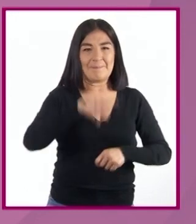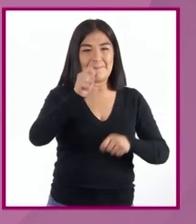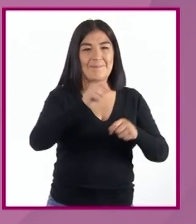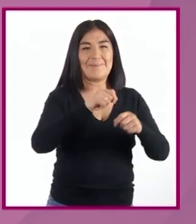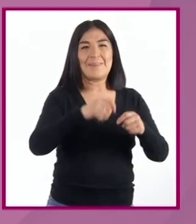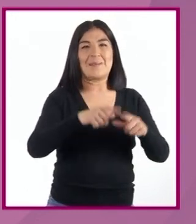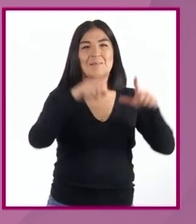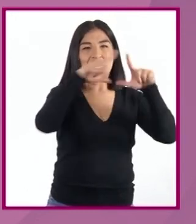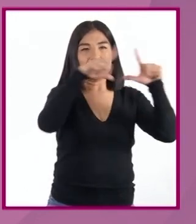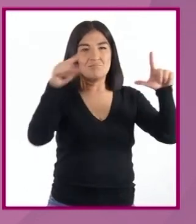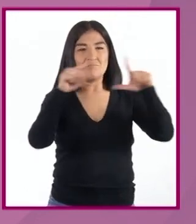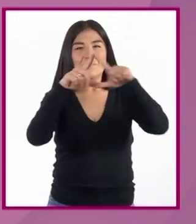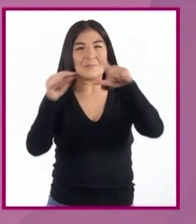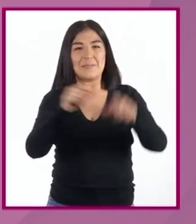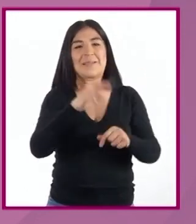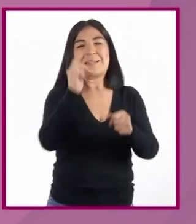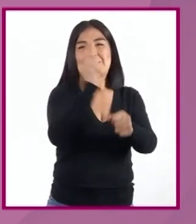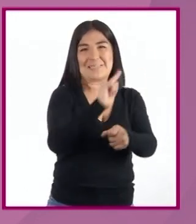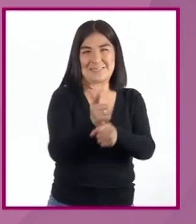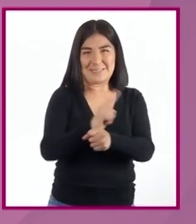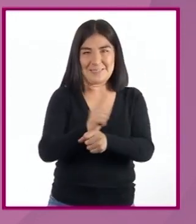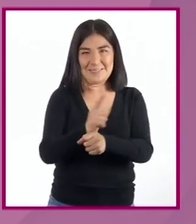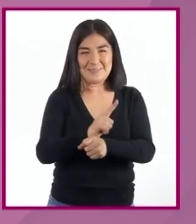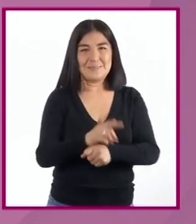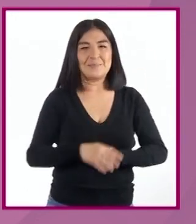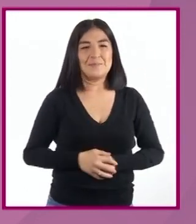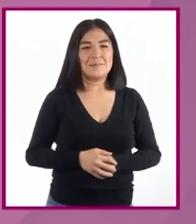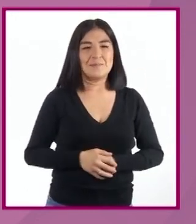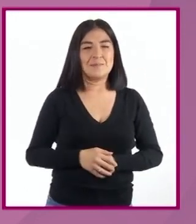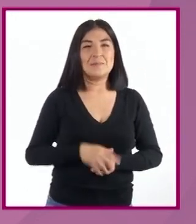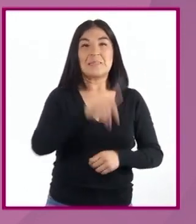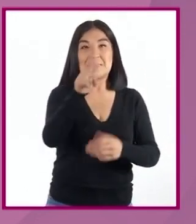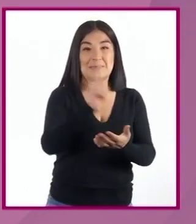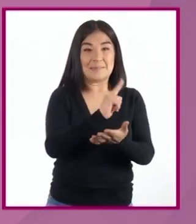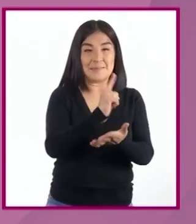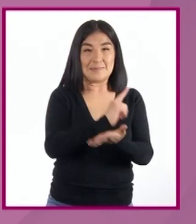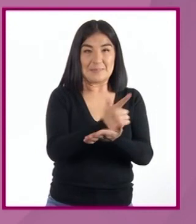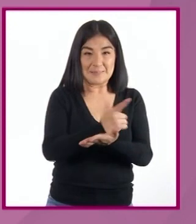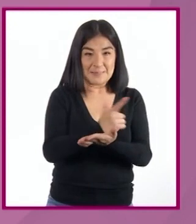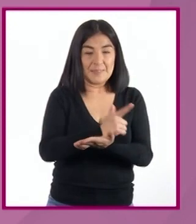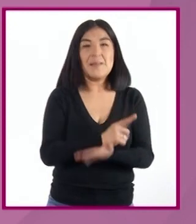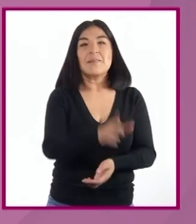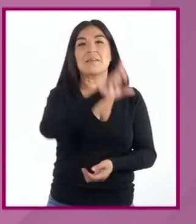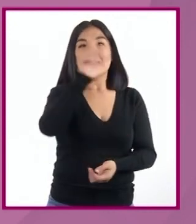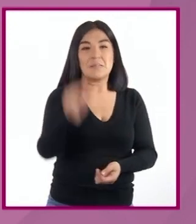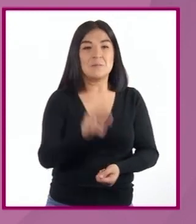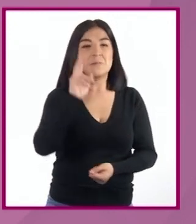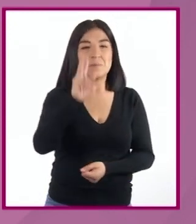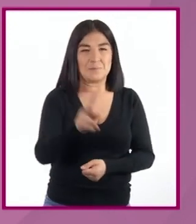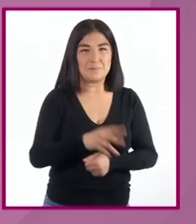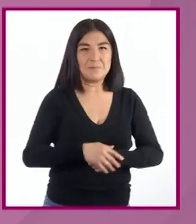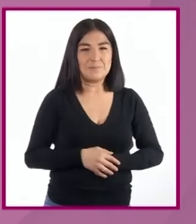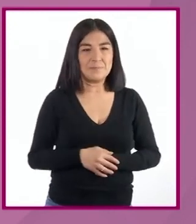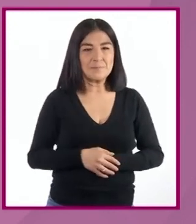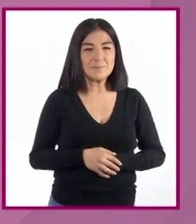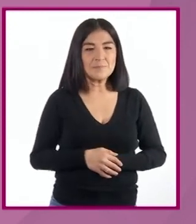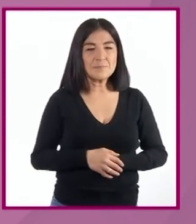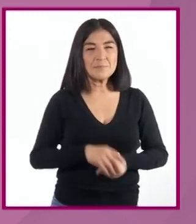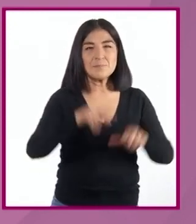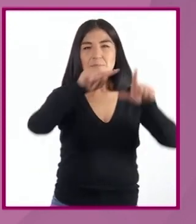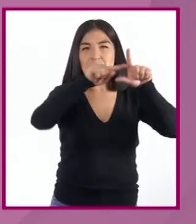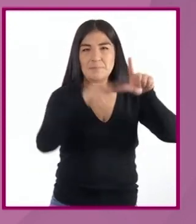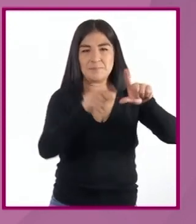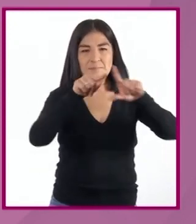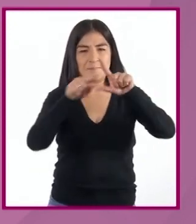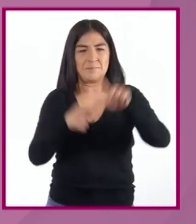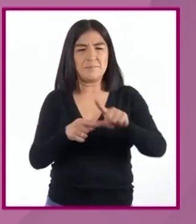grises. Ahora coloquemos algunos ángulos de colores. Enseguida, las medidas de los lados de